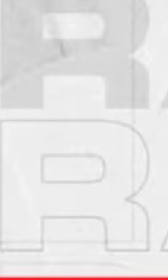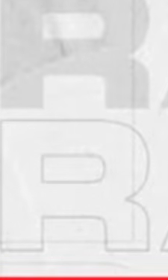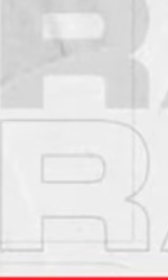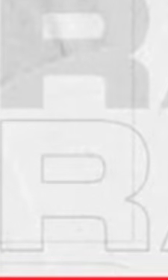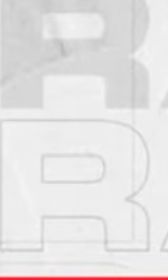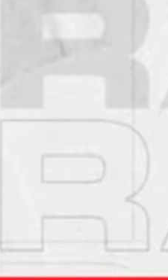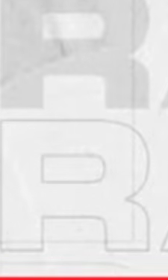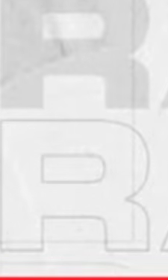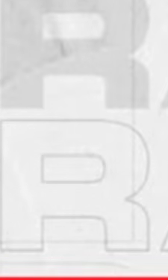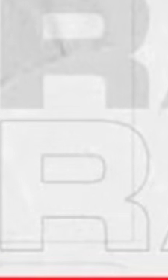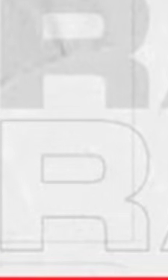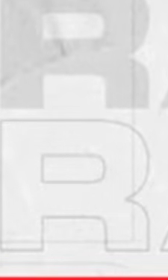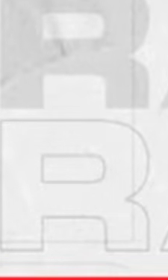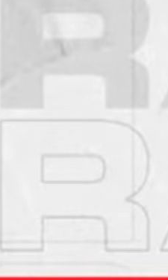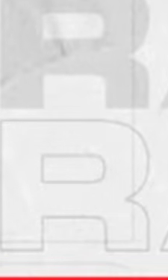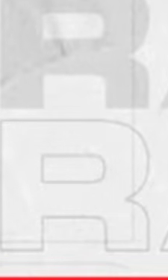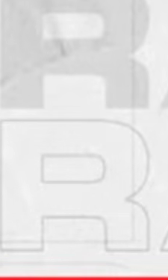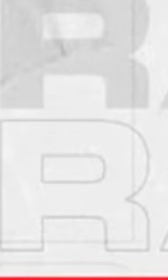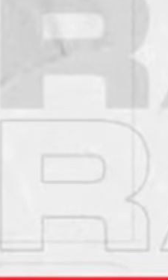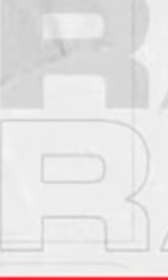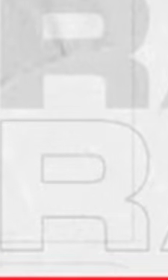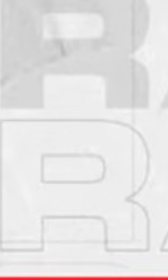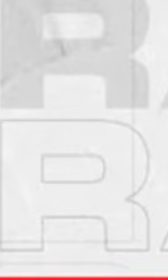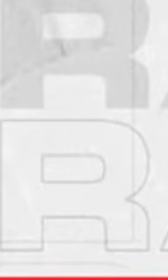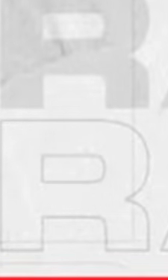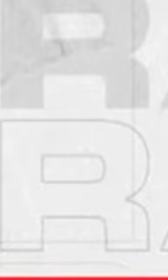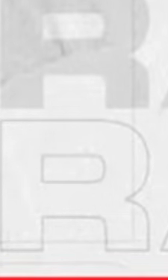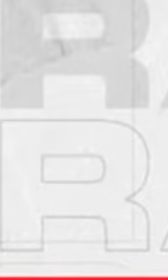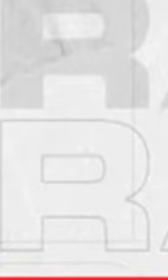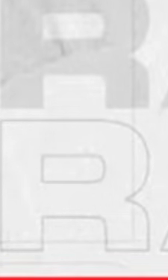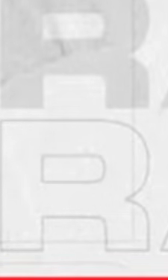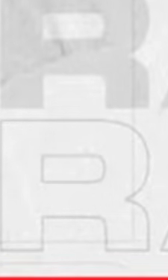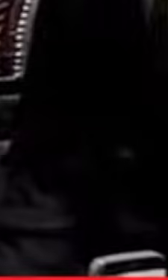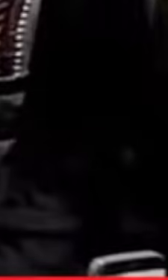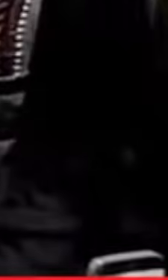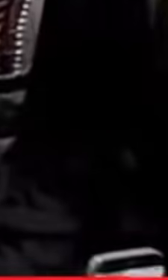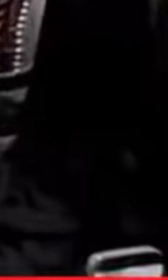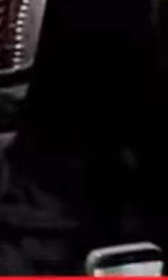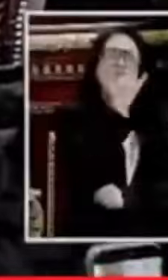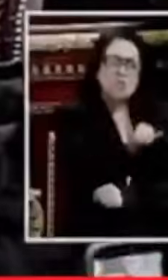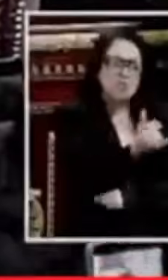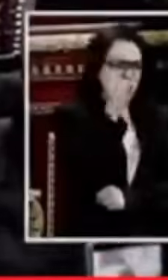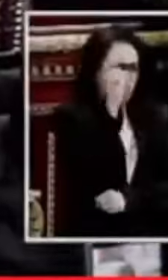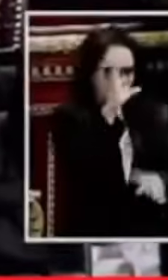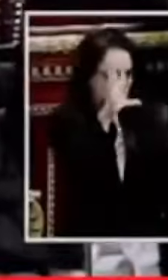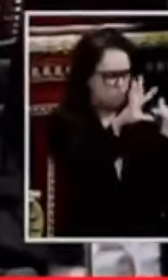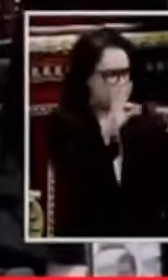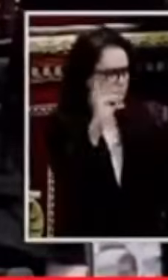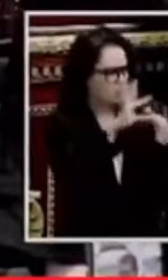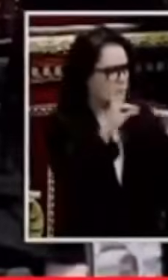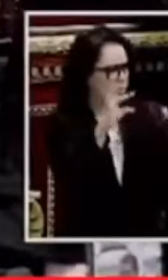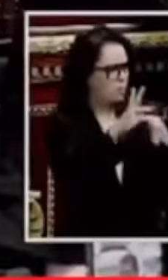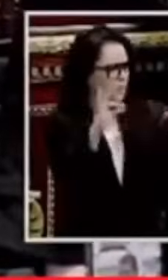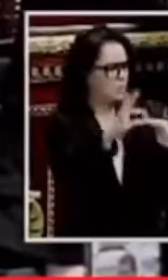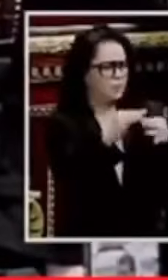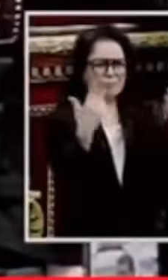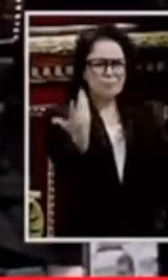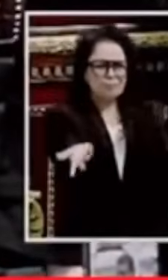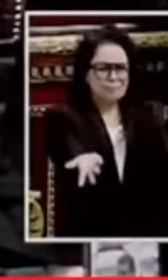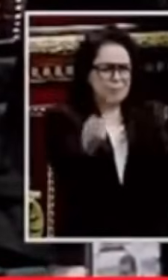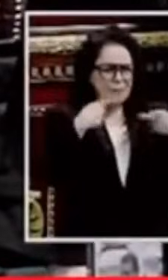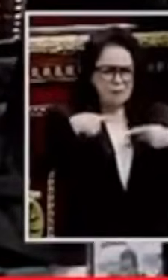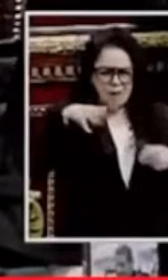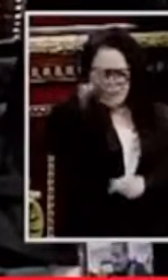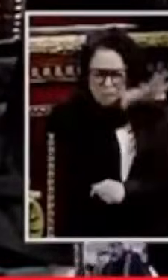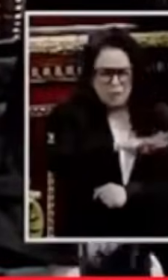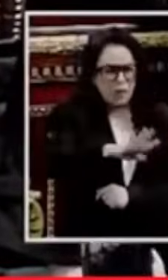se conducen, esta es la forma de la derecha en la que quiere colocar pues todas sus,